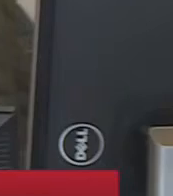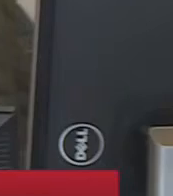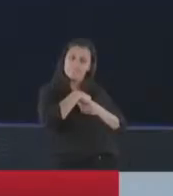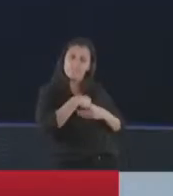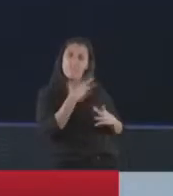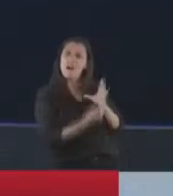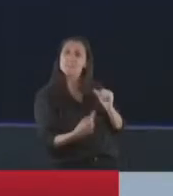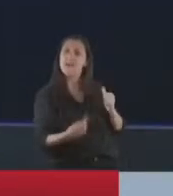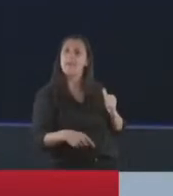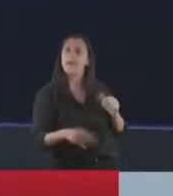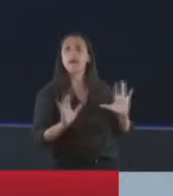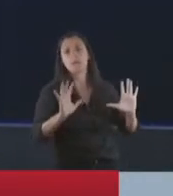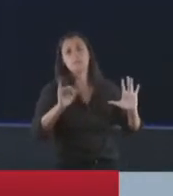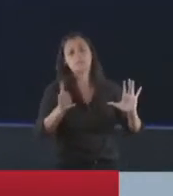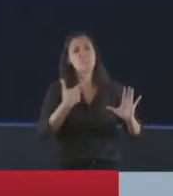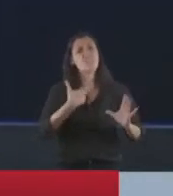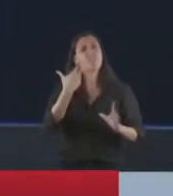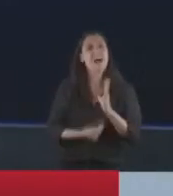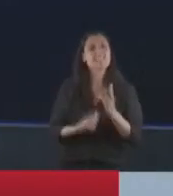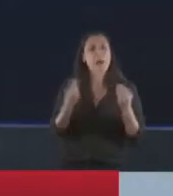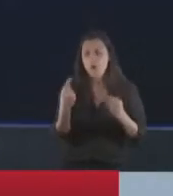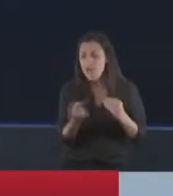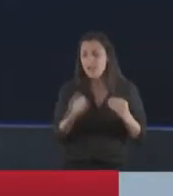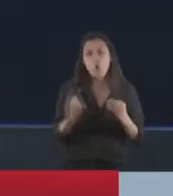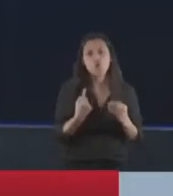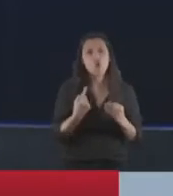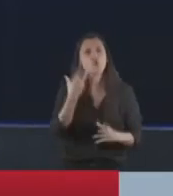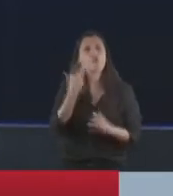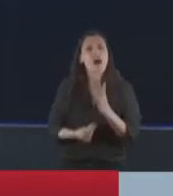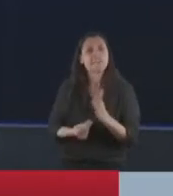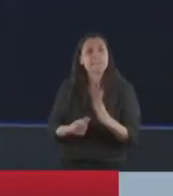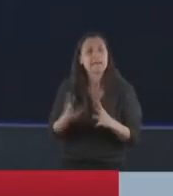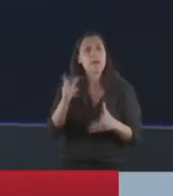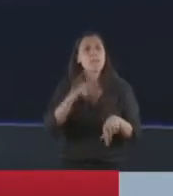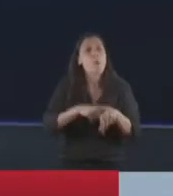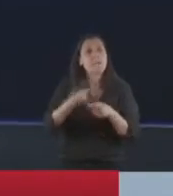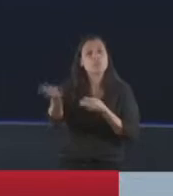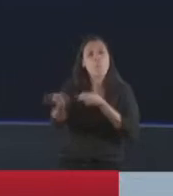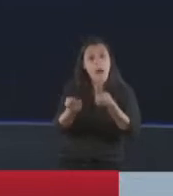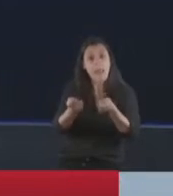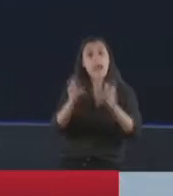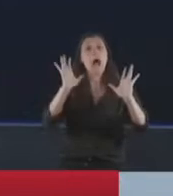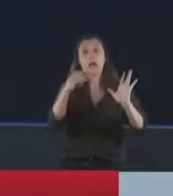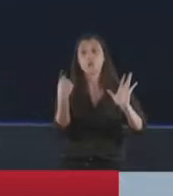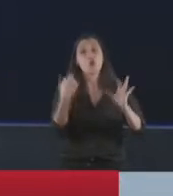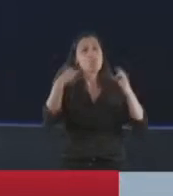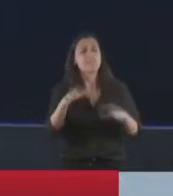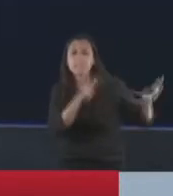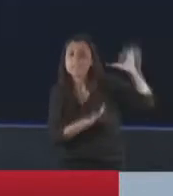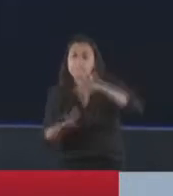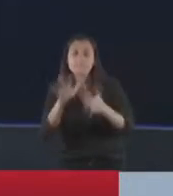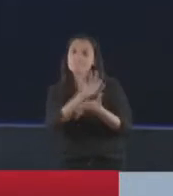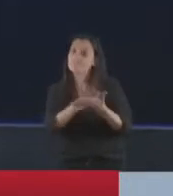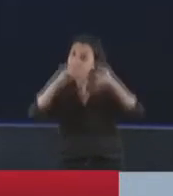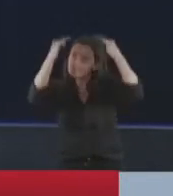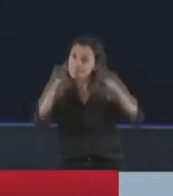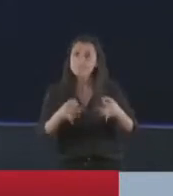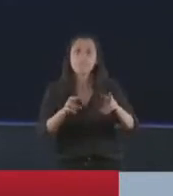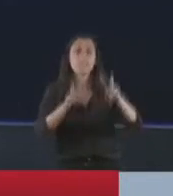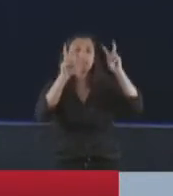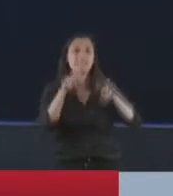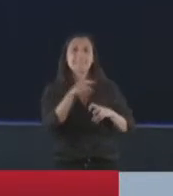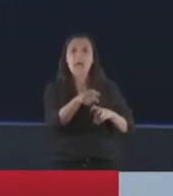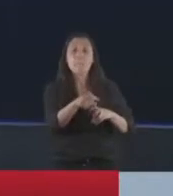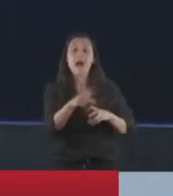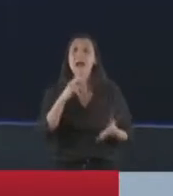con este plan bueno pueda seguir constituyendo edificando su imagen política de cara a lo que viene en